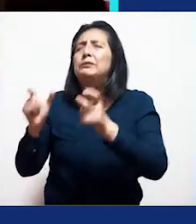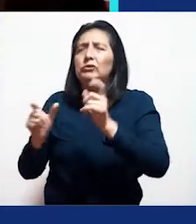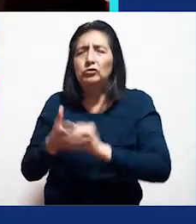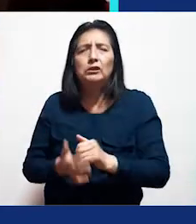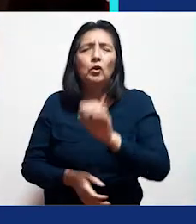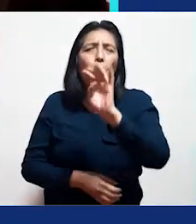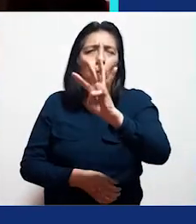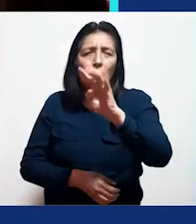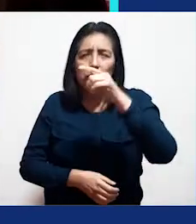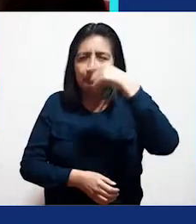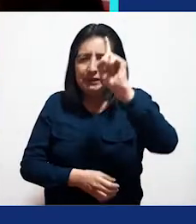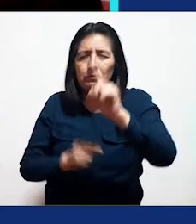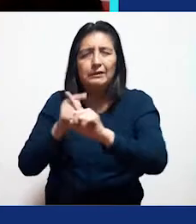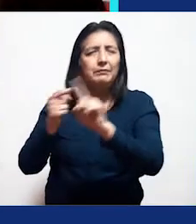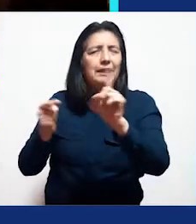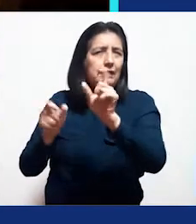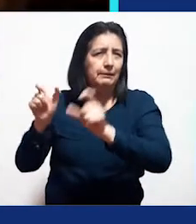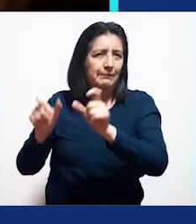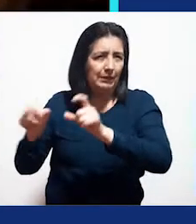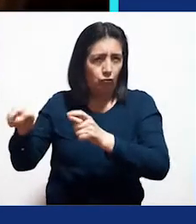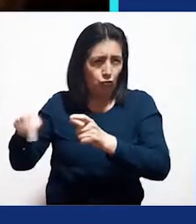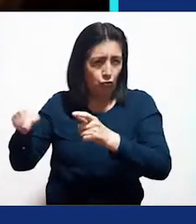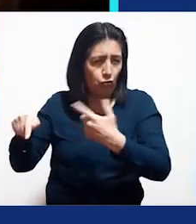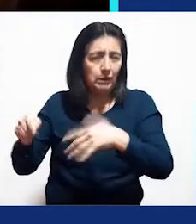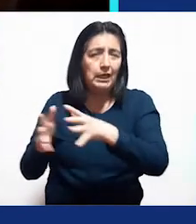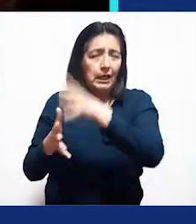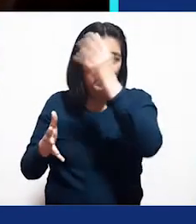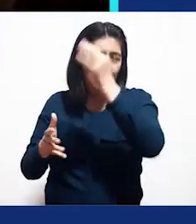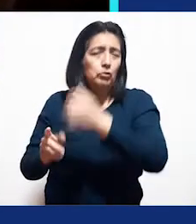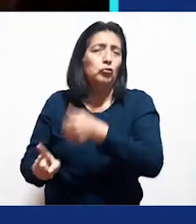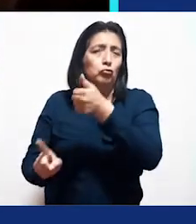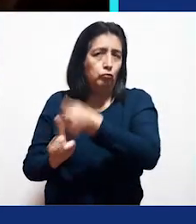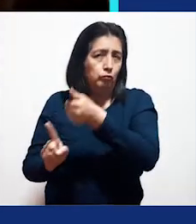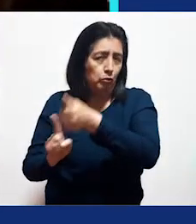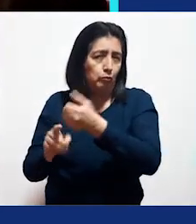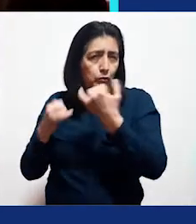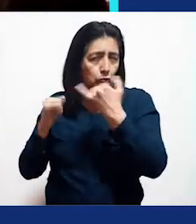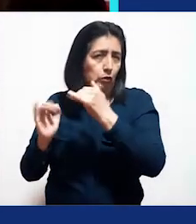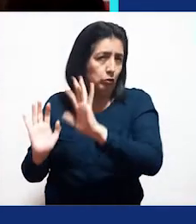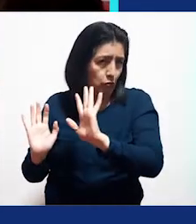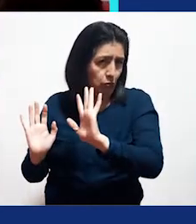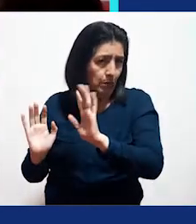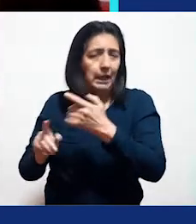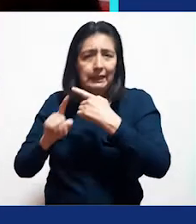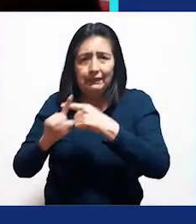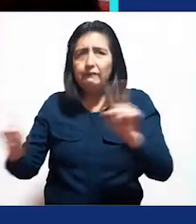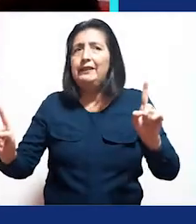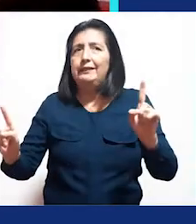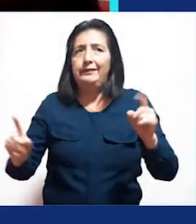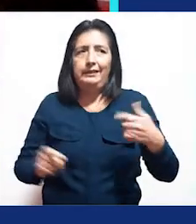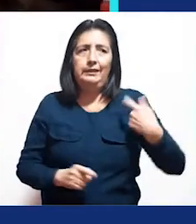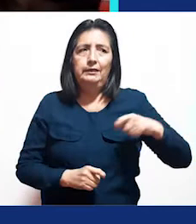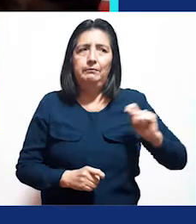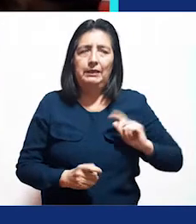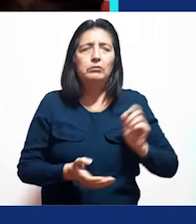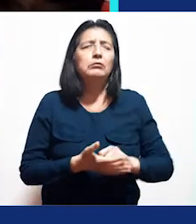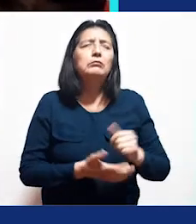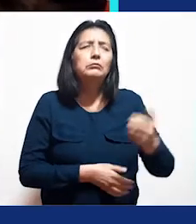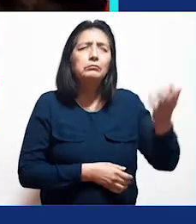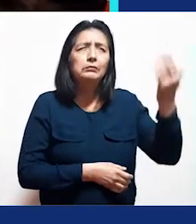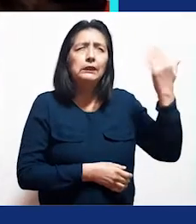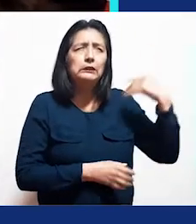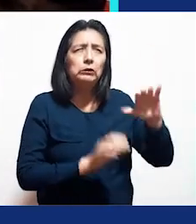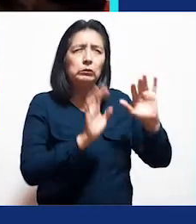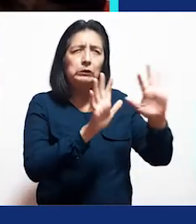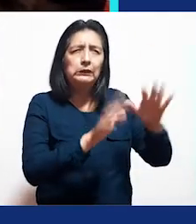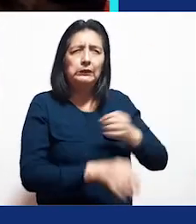de 4,5 millones de ciudadanos que han aprendido a hablar en una lengua materna distinta al castellano. El pasado